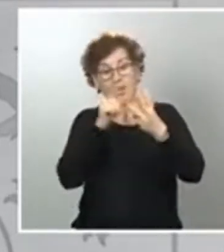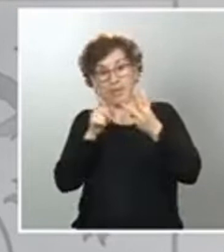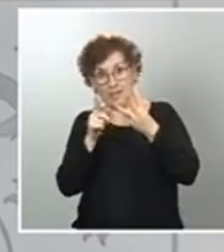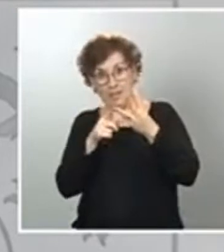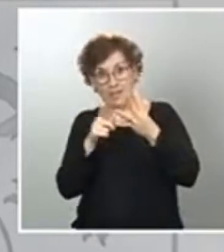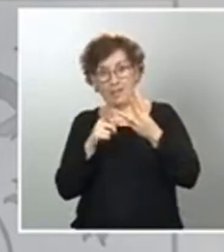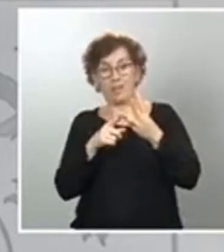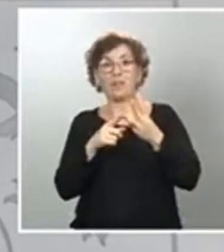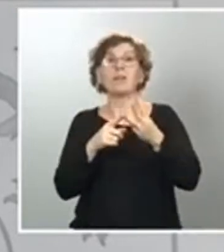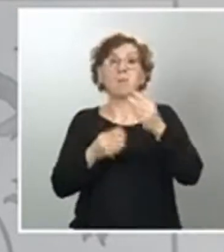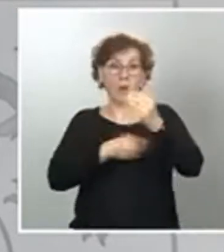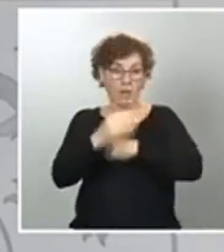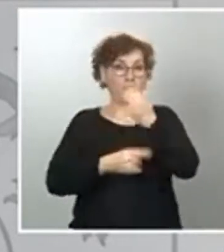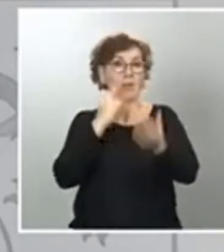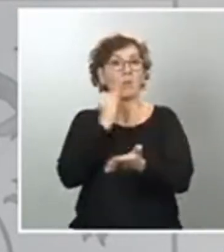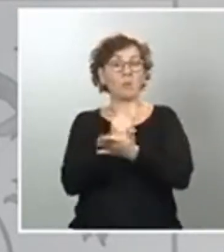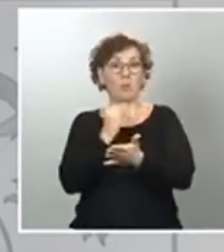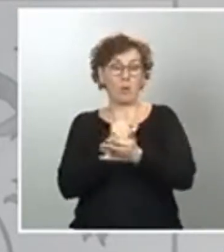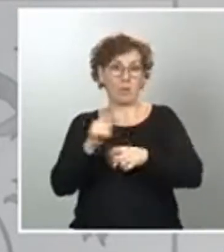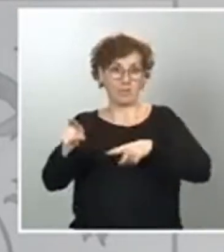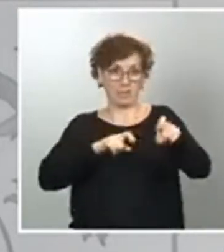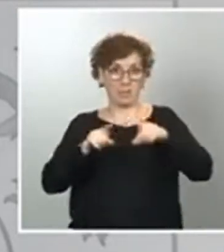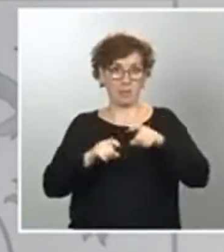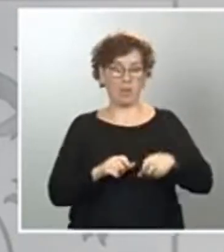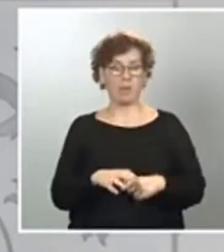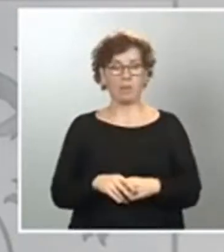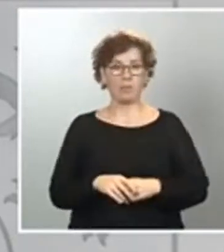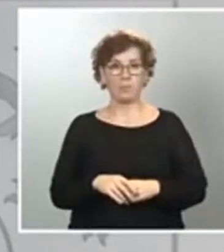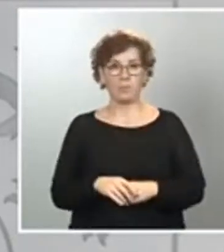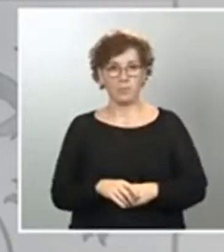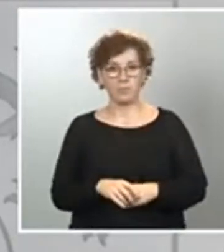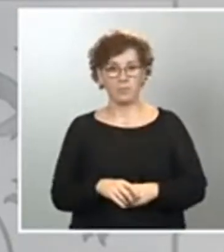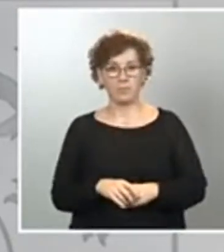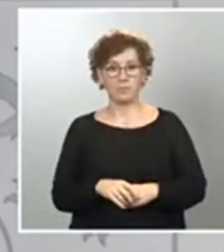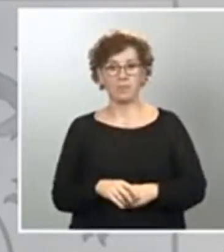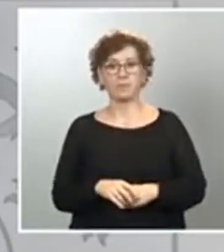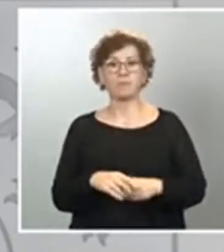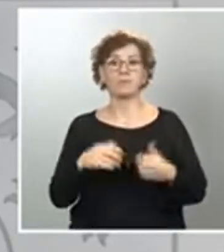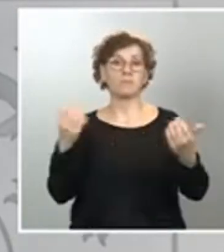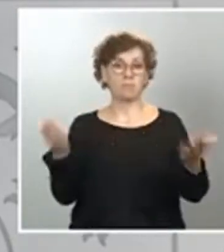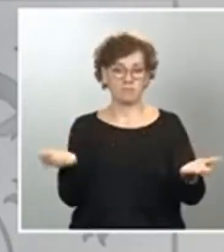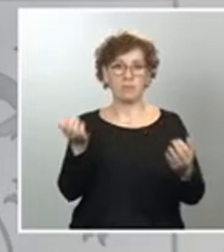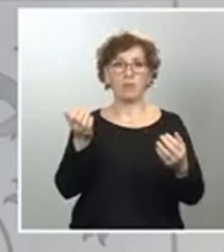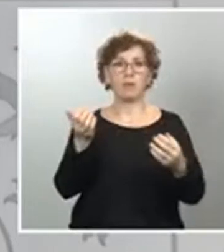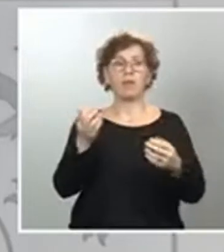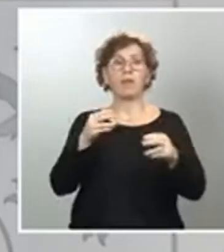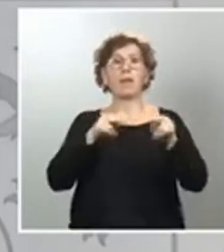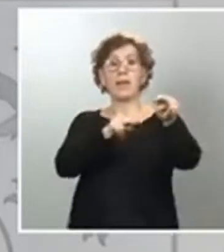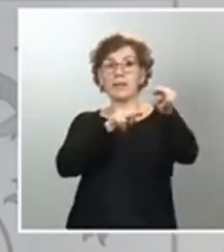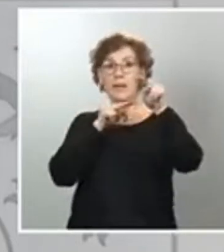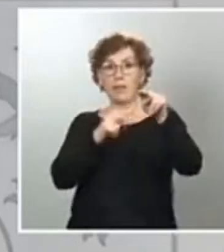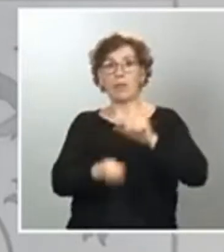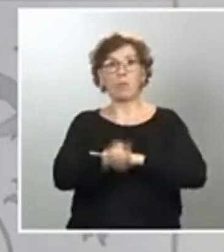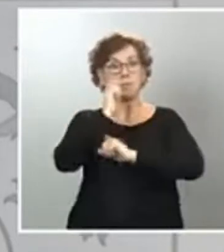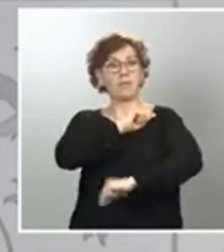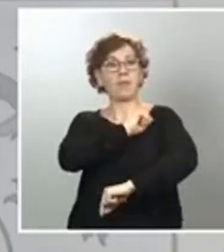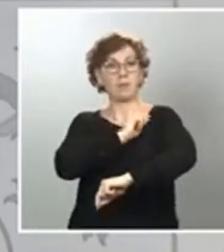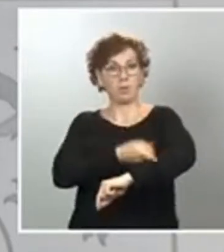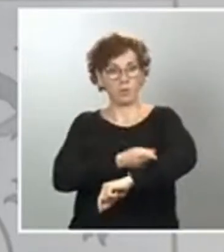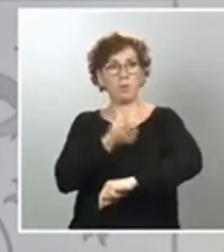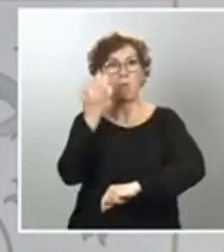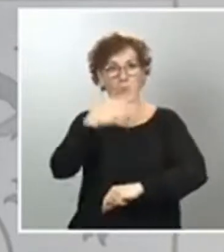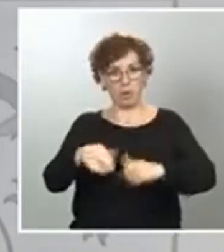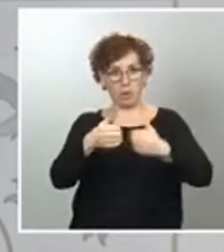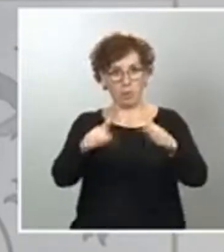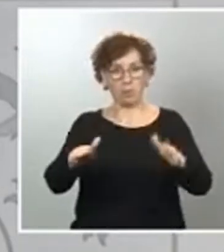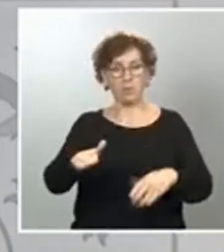EBAU. Por seguir con los ejemplos, se prevé la reanudación de la caza y pesca deportiva y en cuanto al ocio y la cultura